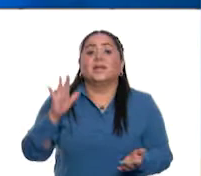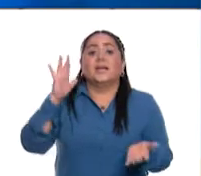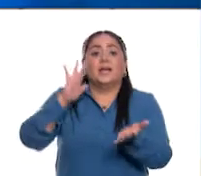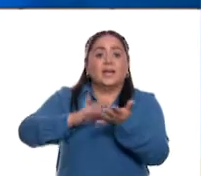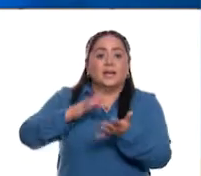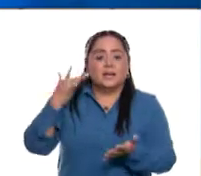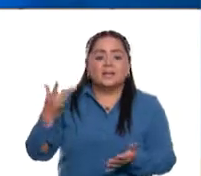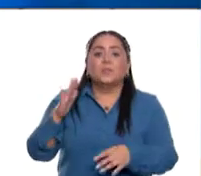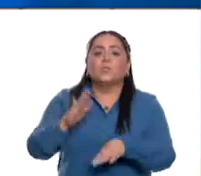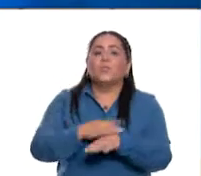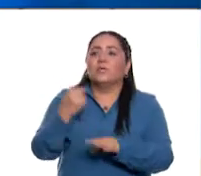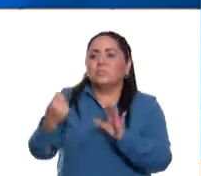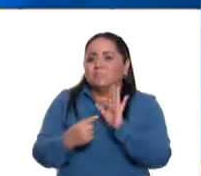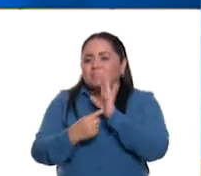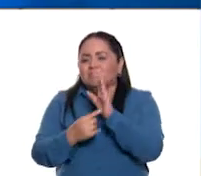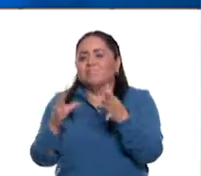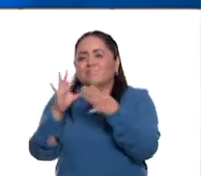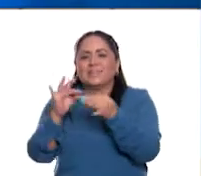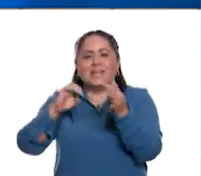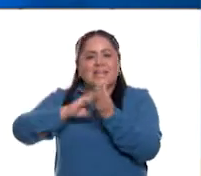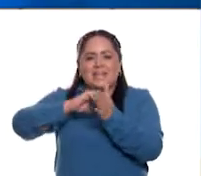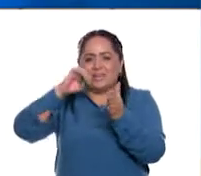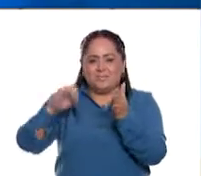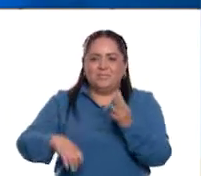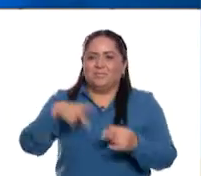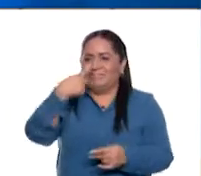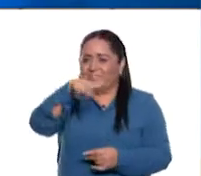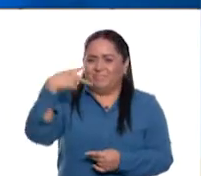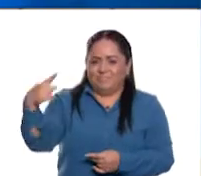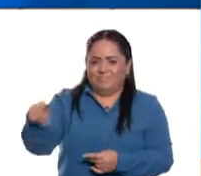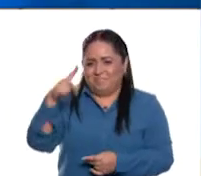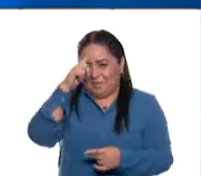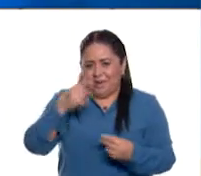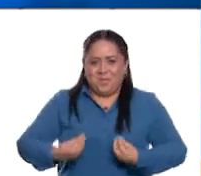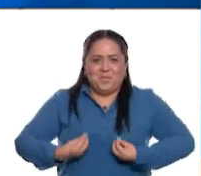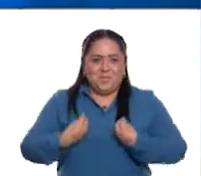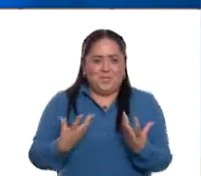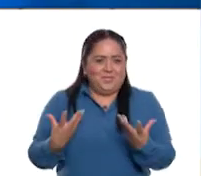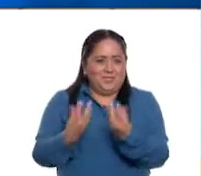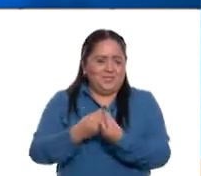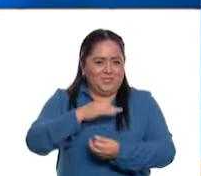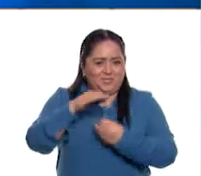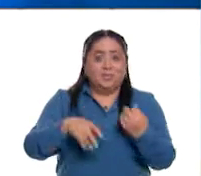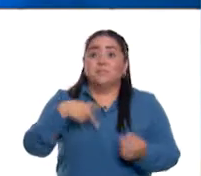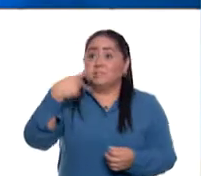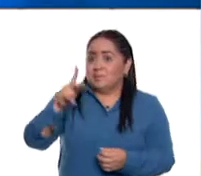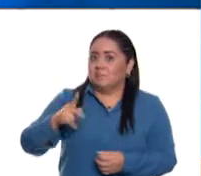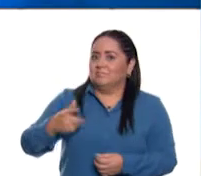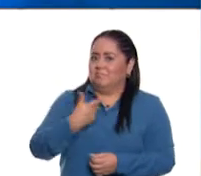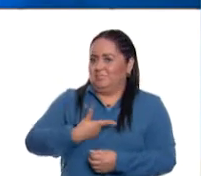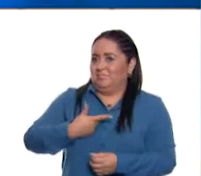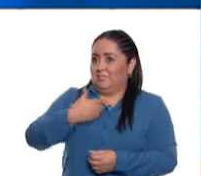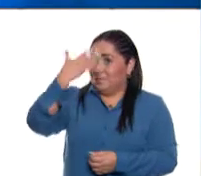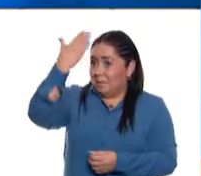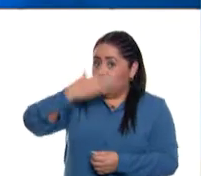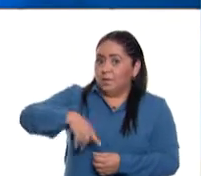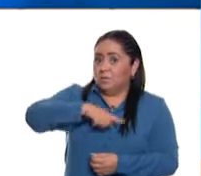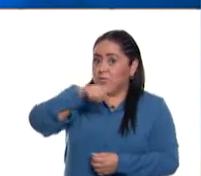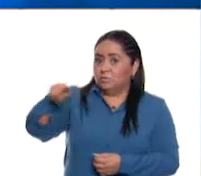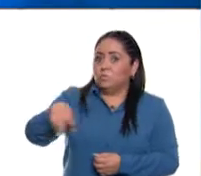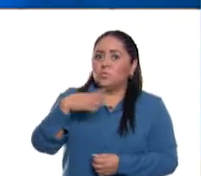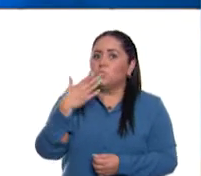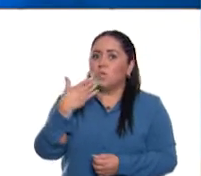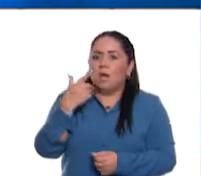Gracias por mostrarnos algunos ejemplos de sus logros en la convivencia con los demás. Nos alegra saber que notan